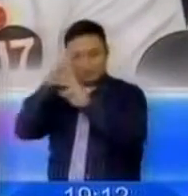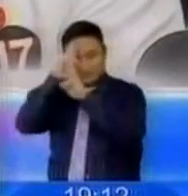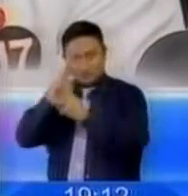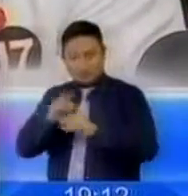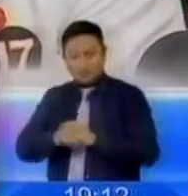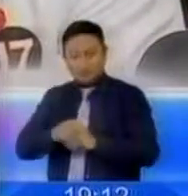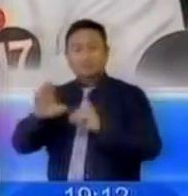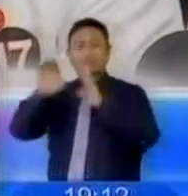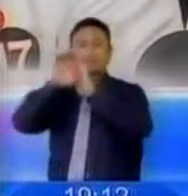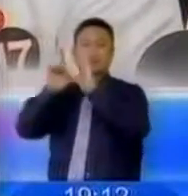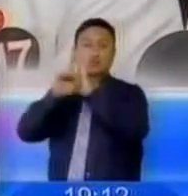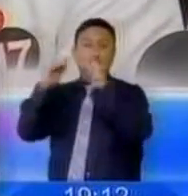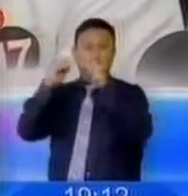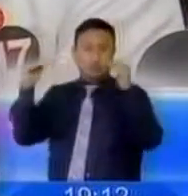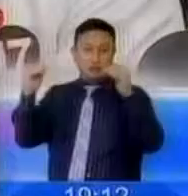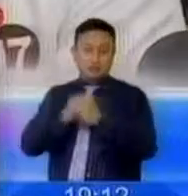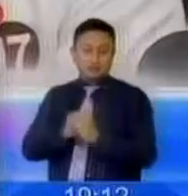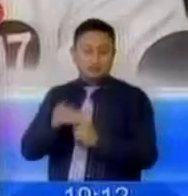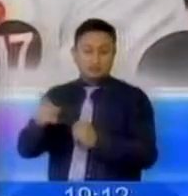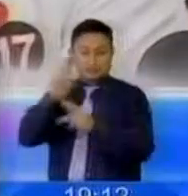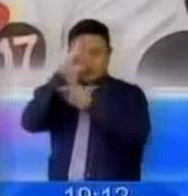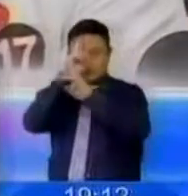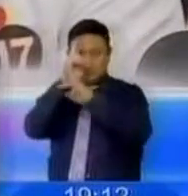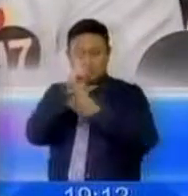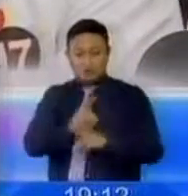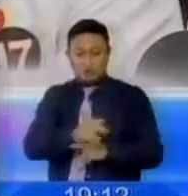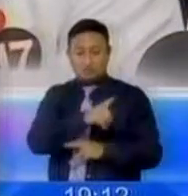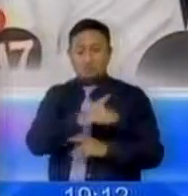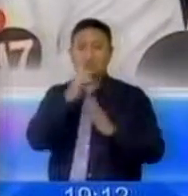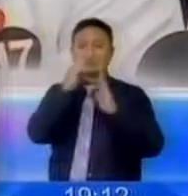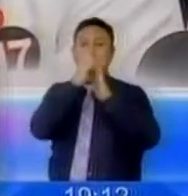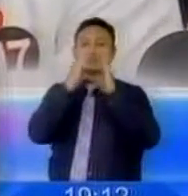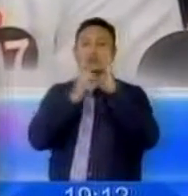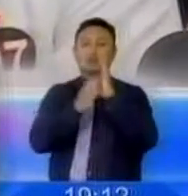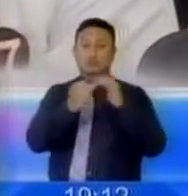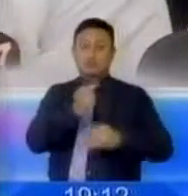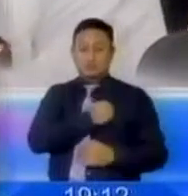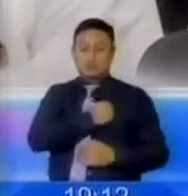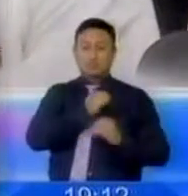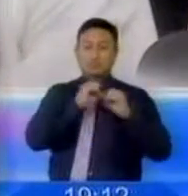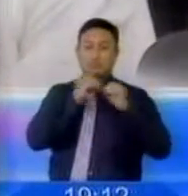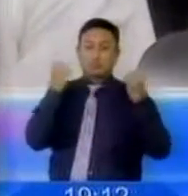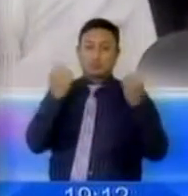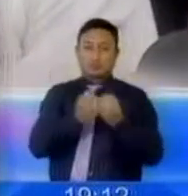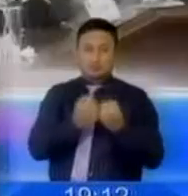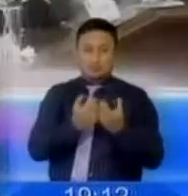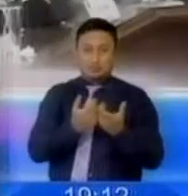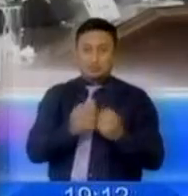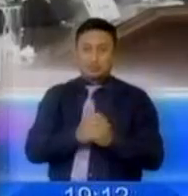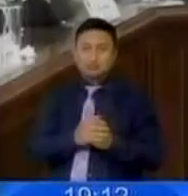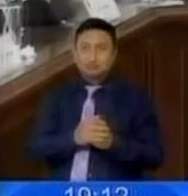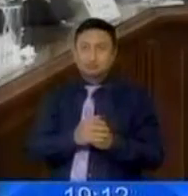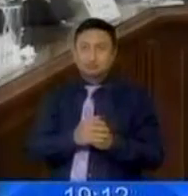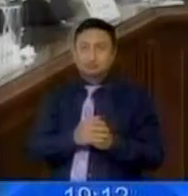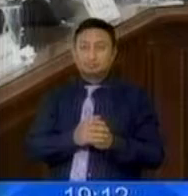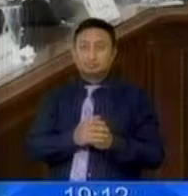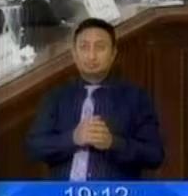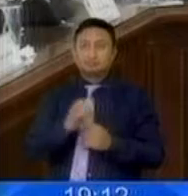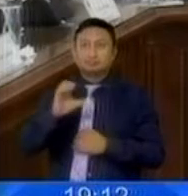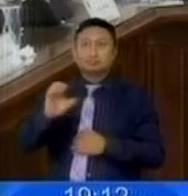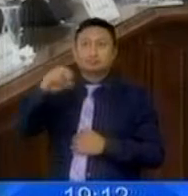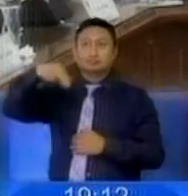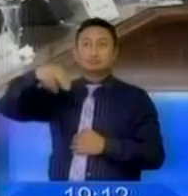de la Democracia, no respeta los estatutos de nuestra organización. Según lo resuelto por el